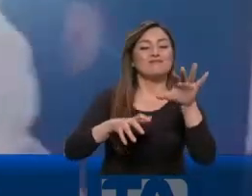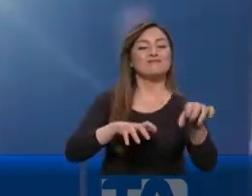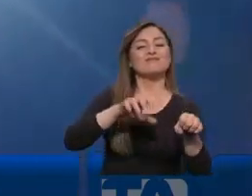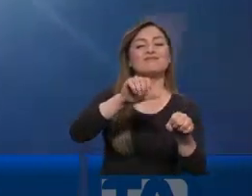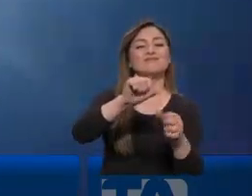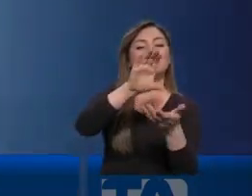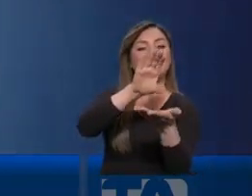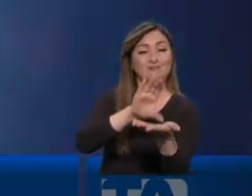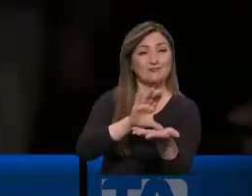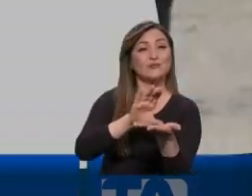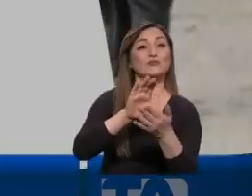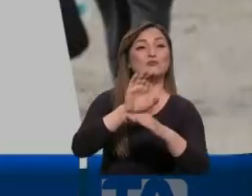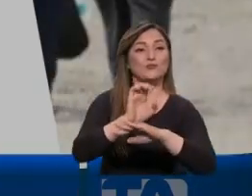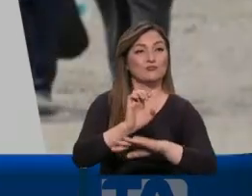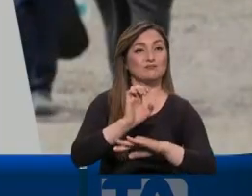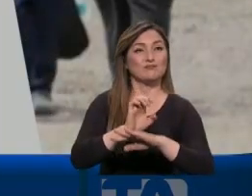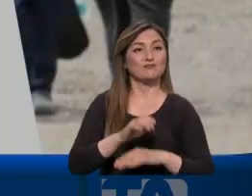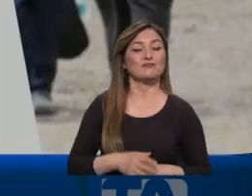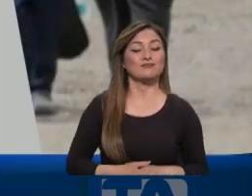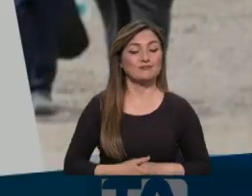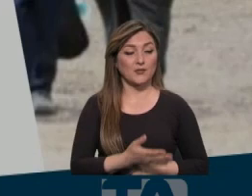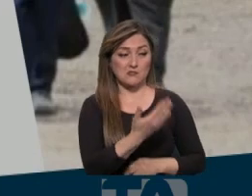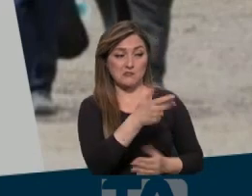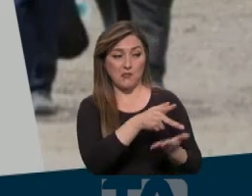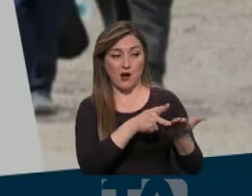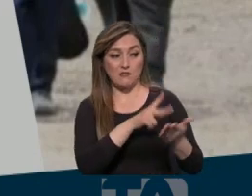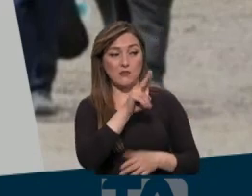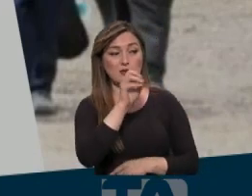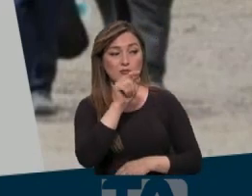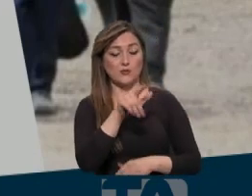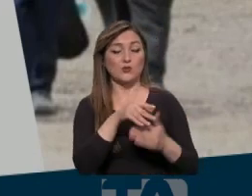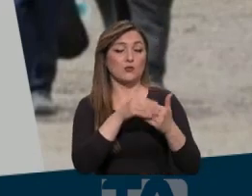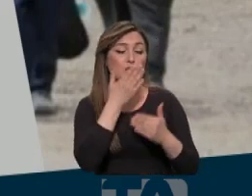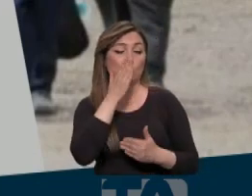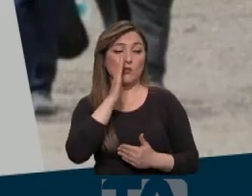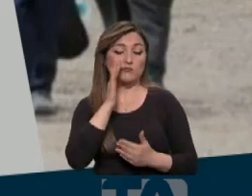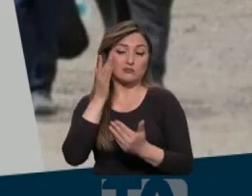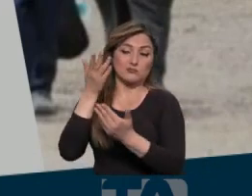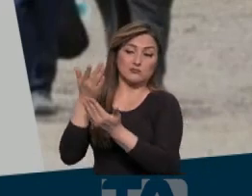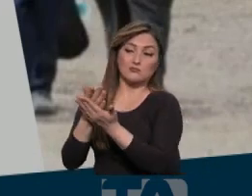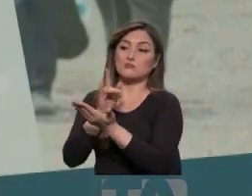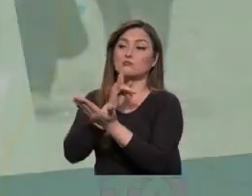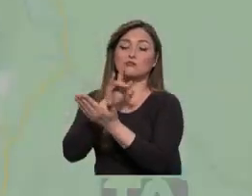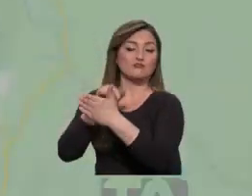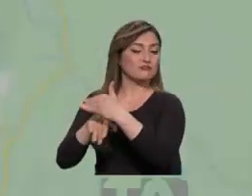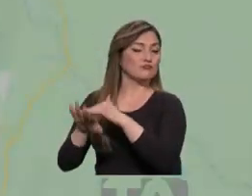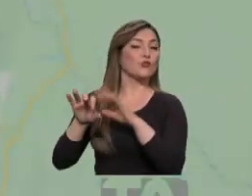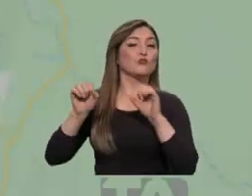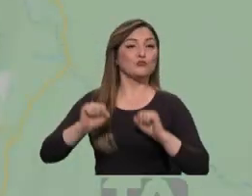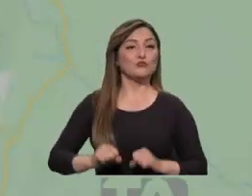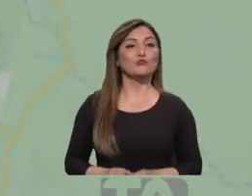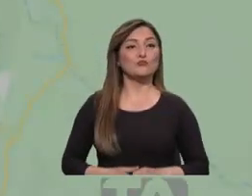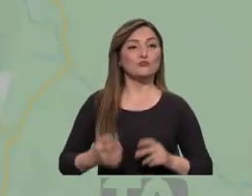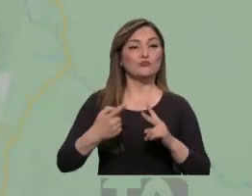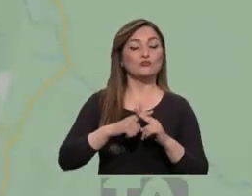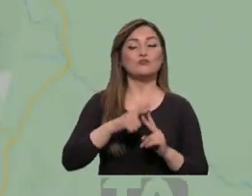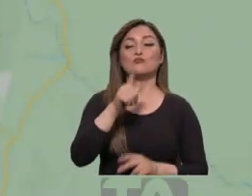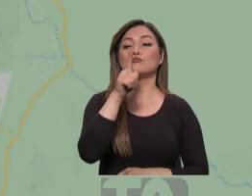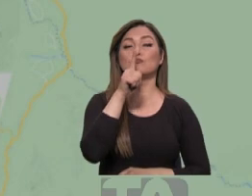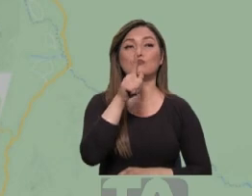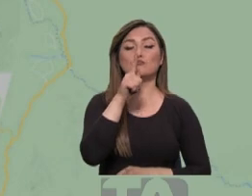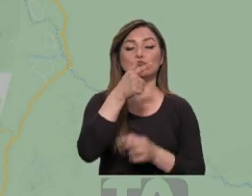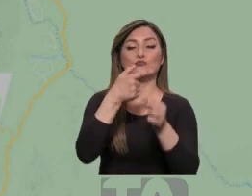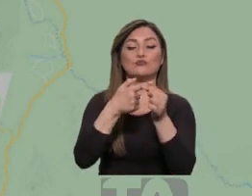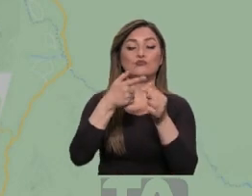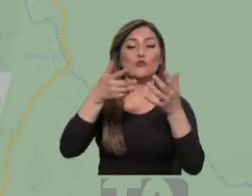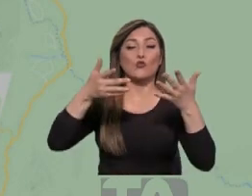del centro del país, a las que a cambio de $20,000 les prometían llegar a Estados Unidos. La travesía empezaba en La Tacunga,